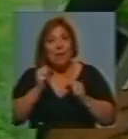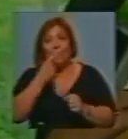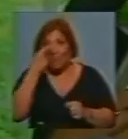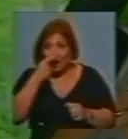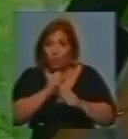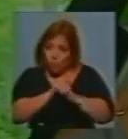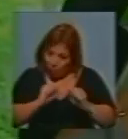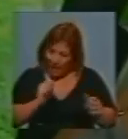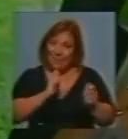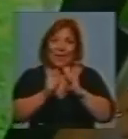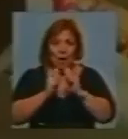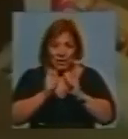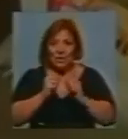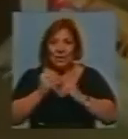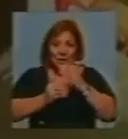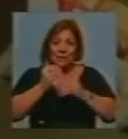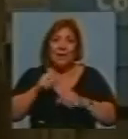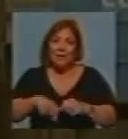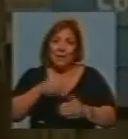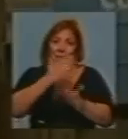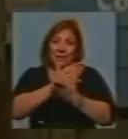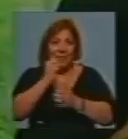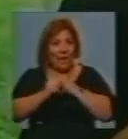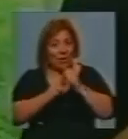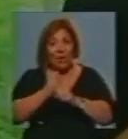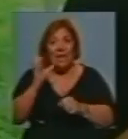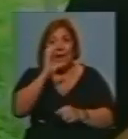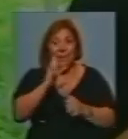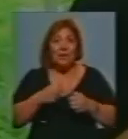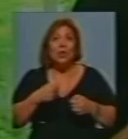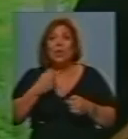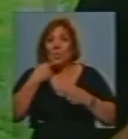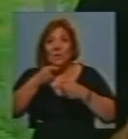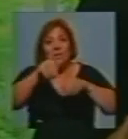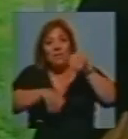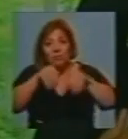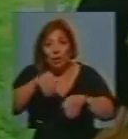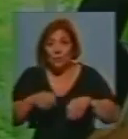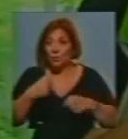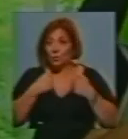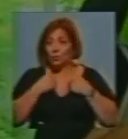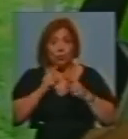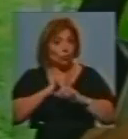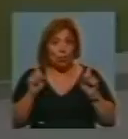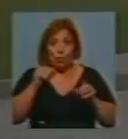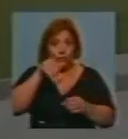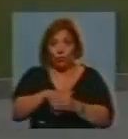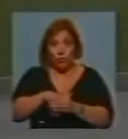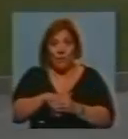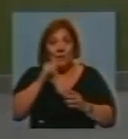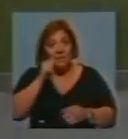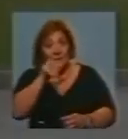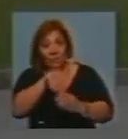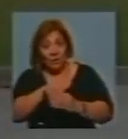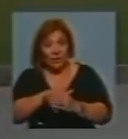negociación colectiva que se va a desarrollar a mediados de año. Los empresarios propusieron que se votara, nosotros no estamos dispuestos a votar porque si hay